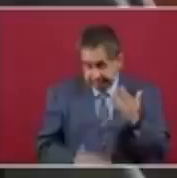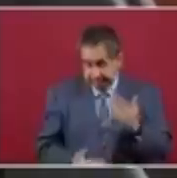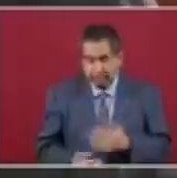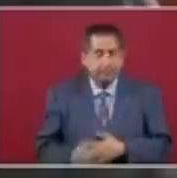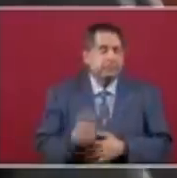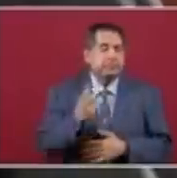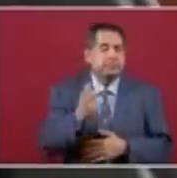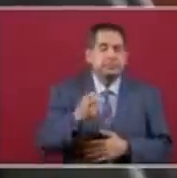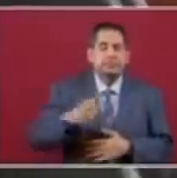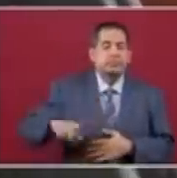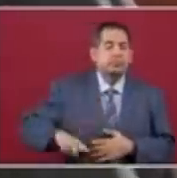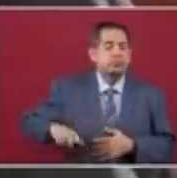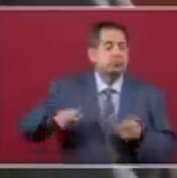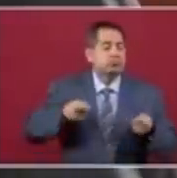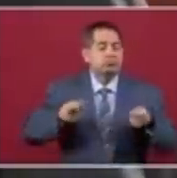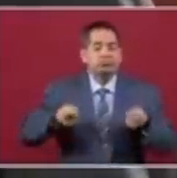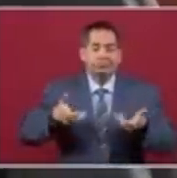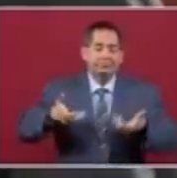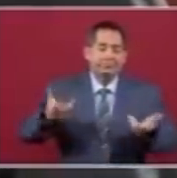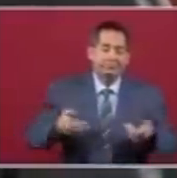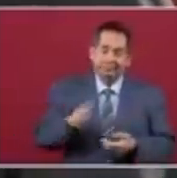gobierno, por eso es el poder ejecutivo.